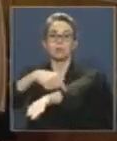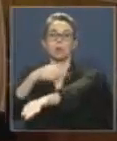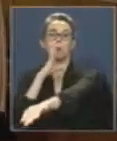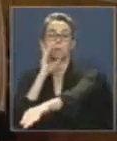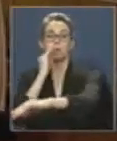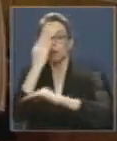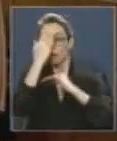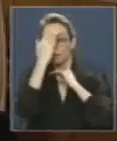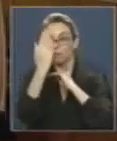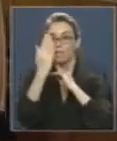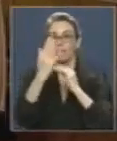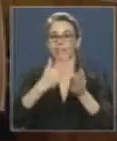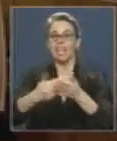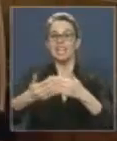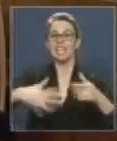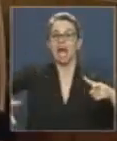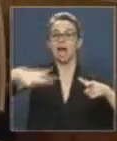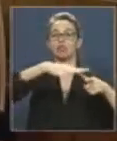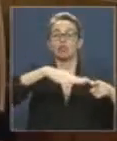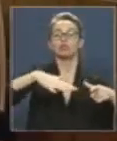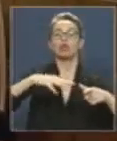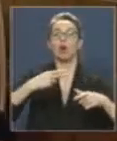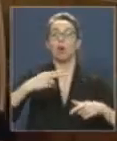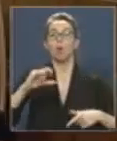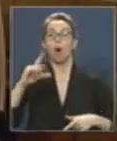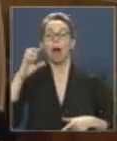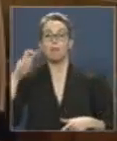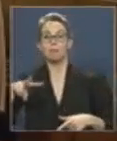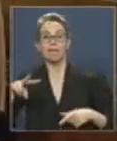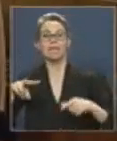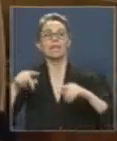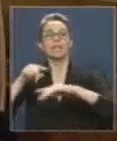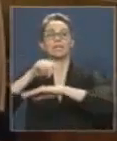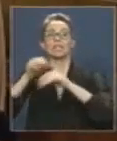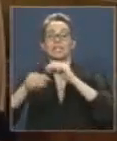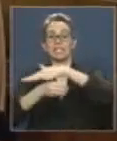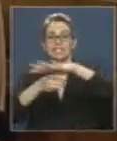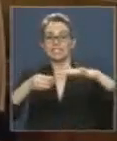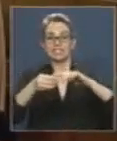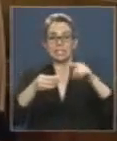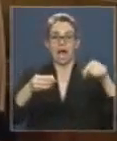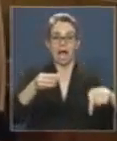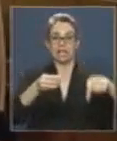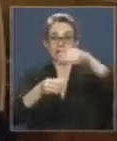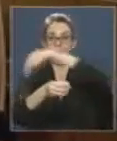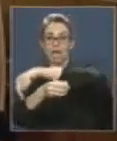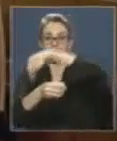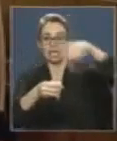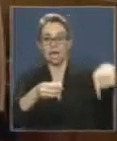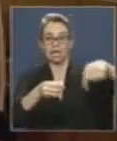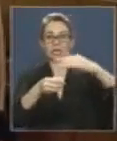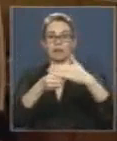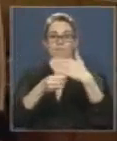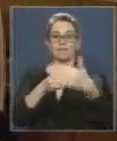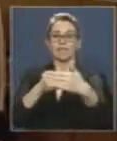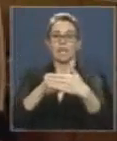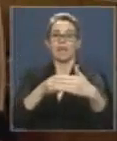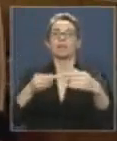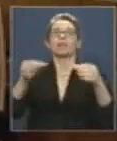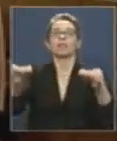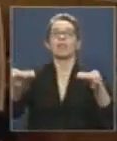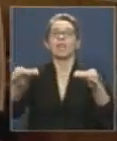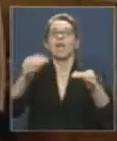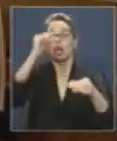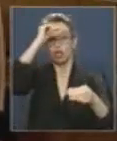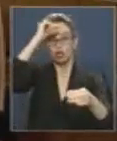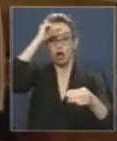frente al Santuario de la Naturaleza Hualpén, en la costa este y oeste de la isla Santa María, frente a la costa entre Caleta Maule y Escuadrón